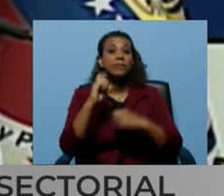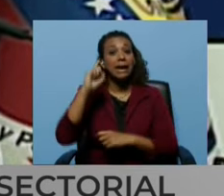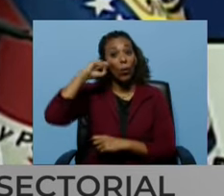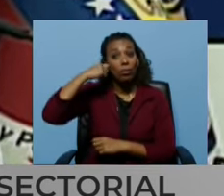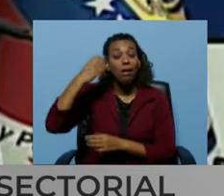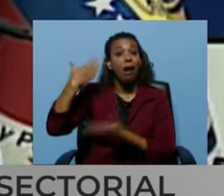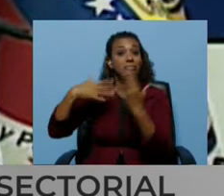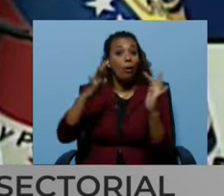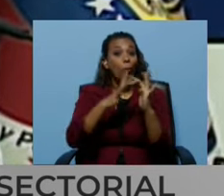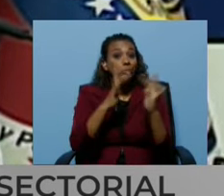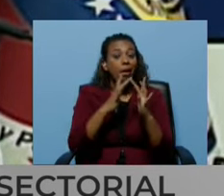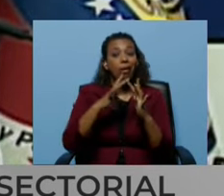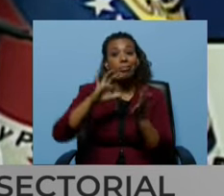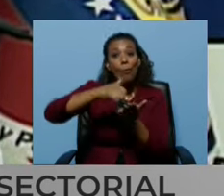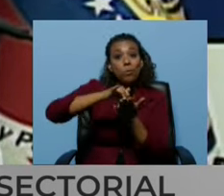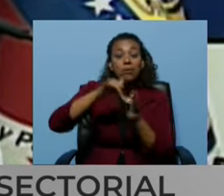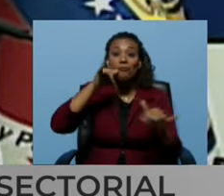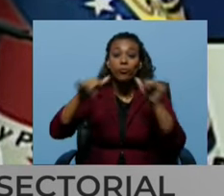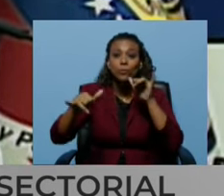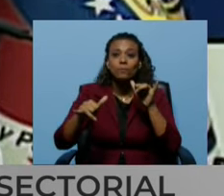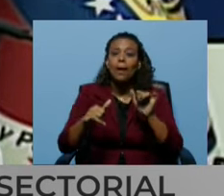Y con esto quiero hacer